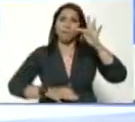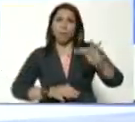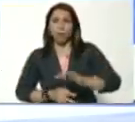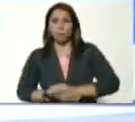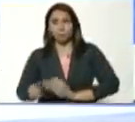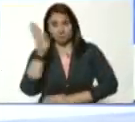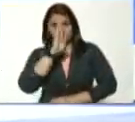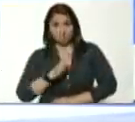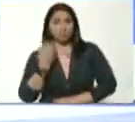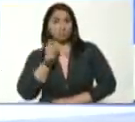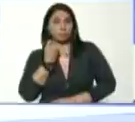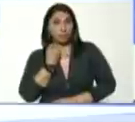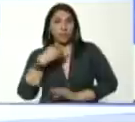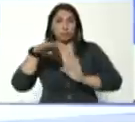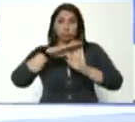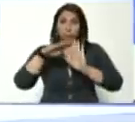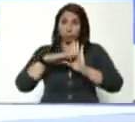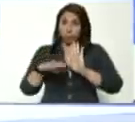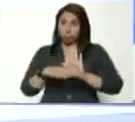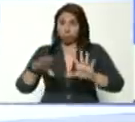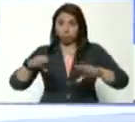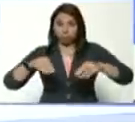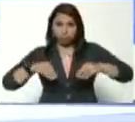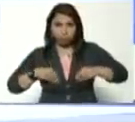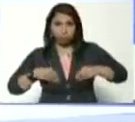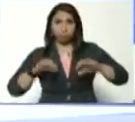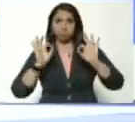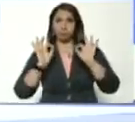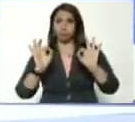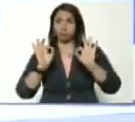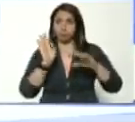tomar medidas especiales de protección de la comunidad,